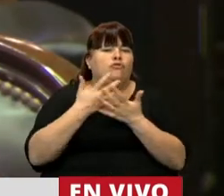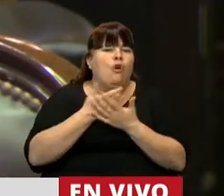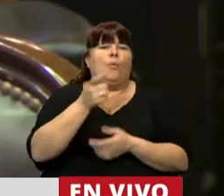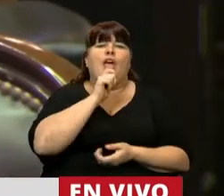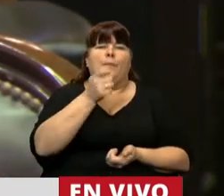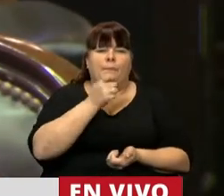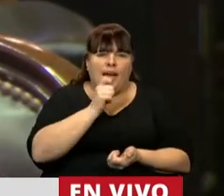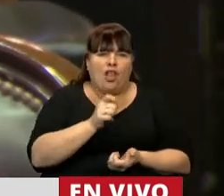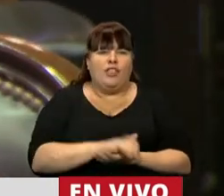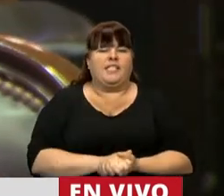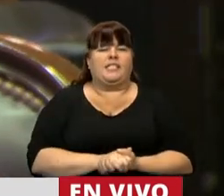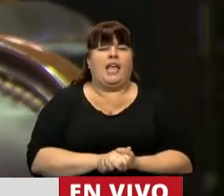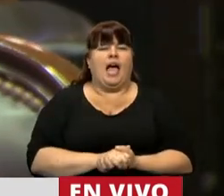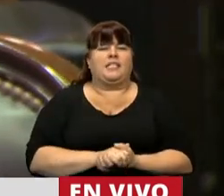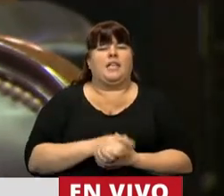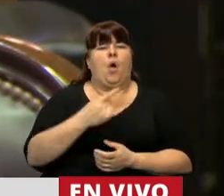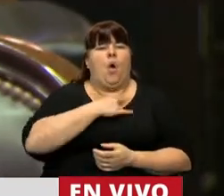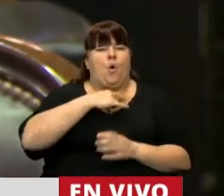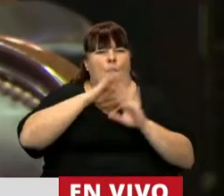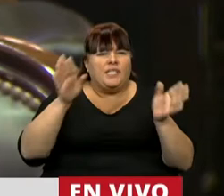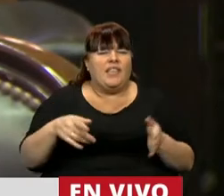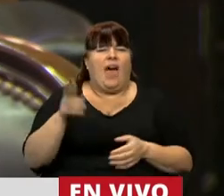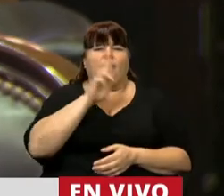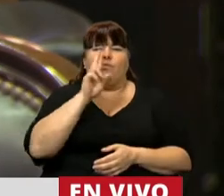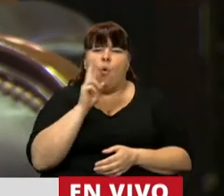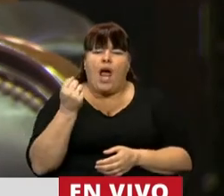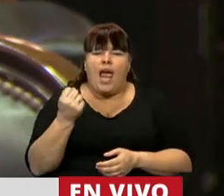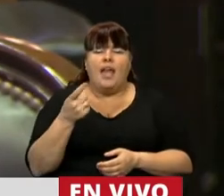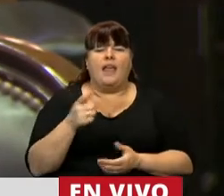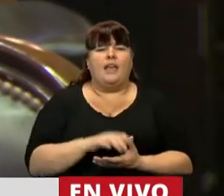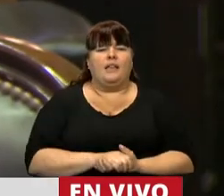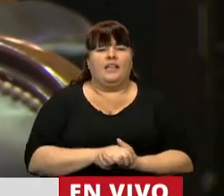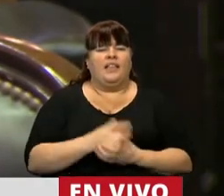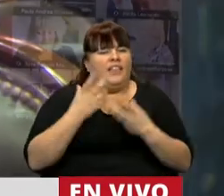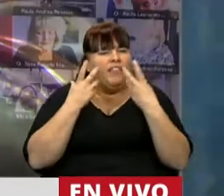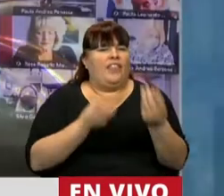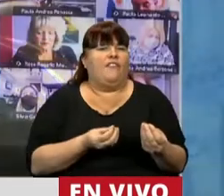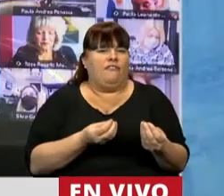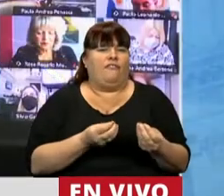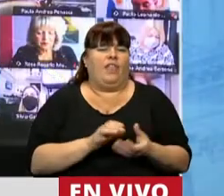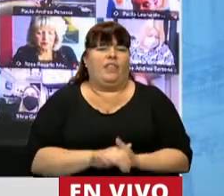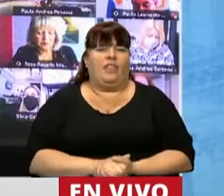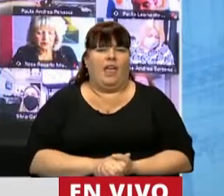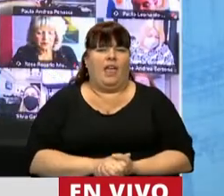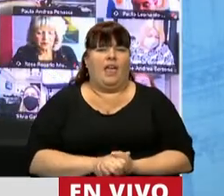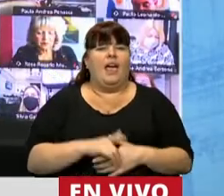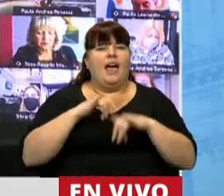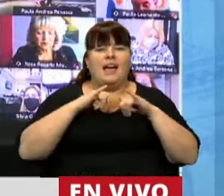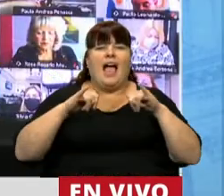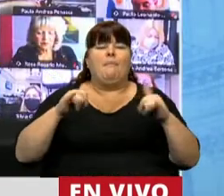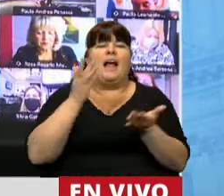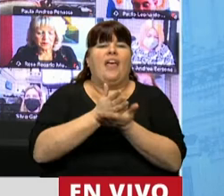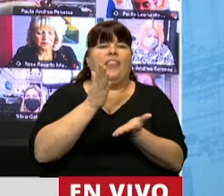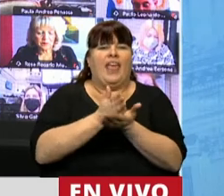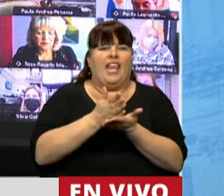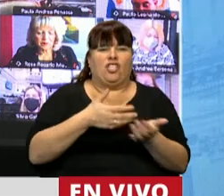periodistas y académicas feministas defensoras de la campaña por el